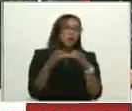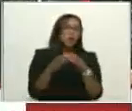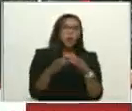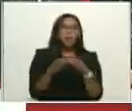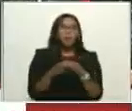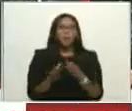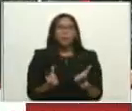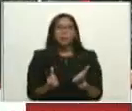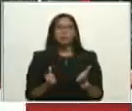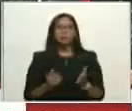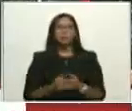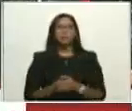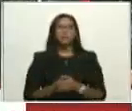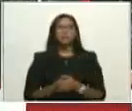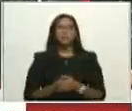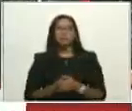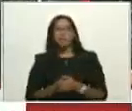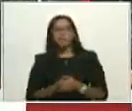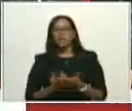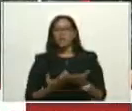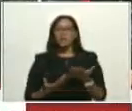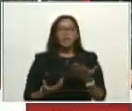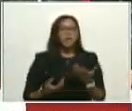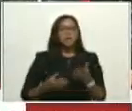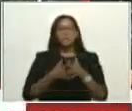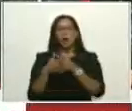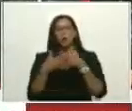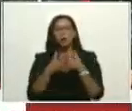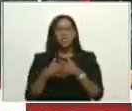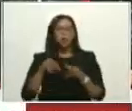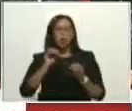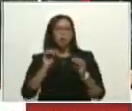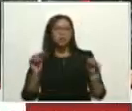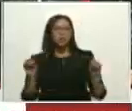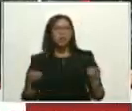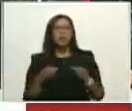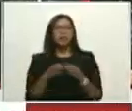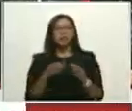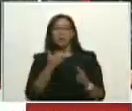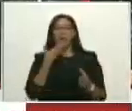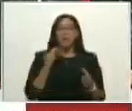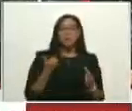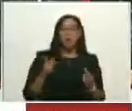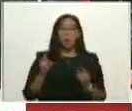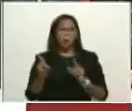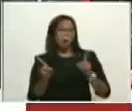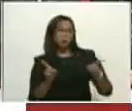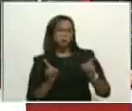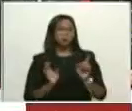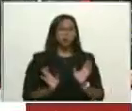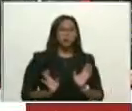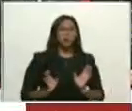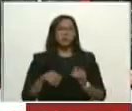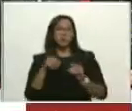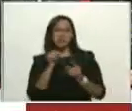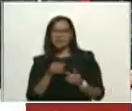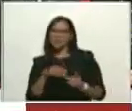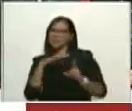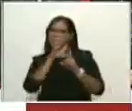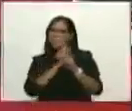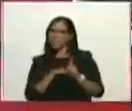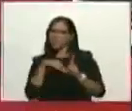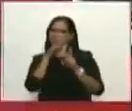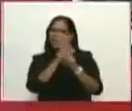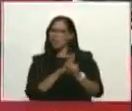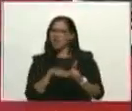Además les masajean el ego, el imperialismo, los llama, y los grupos, tú eres el mejor de la cuadra, tú eres el campeón, y mira ahí van. Mira cómo habla de bonito, mira